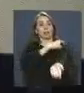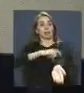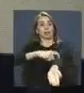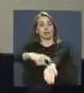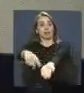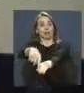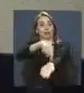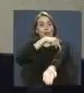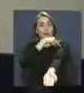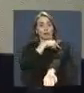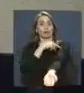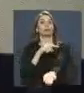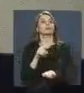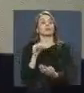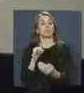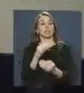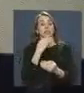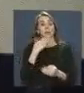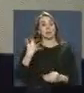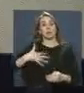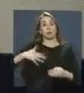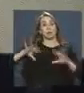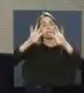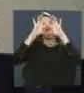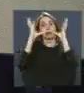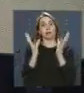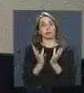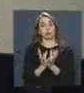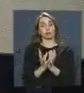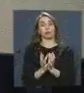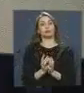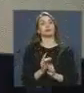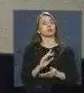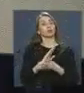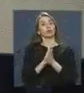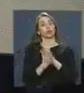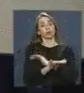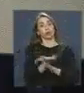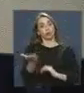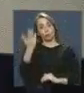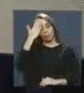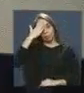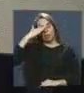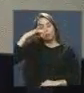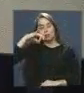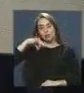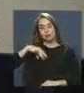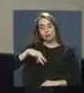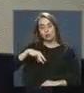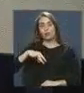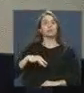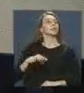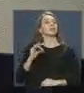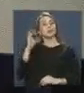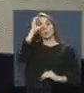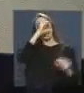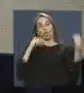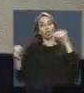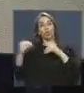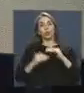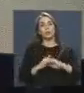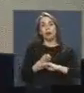también de repercusión mundial. Es conocido por todos las permanentes visitas de